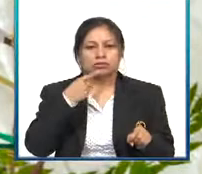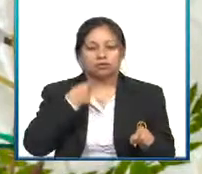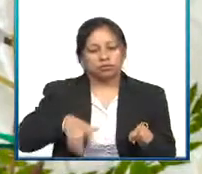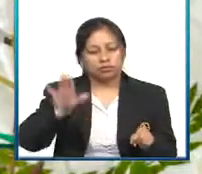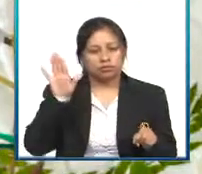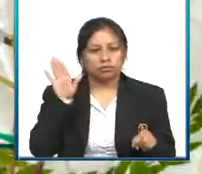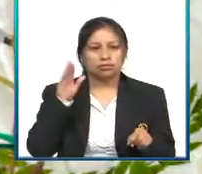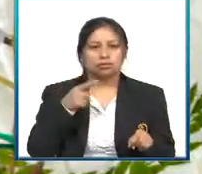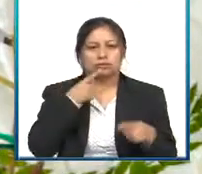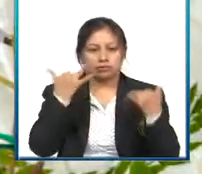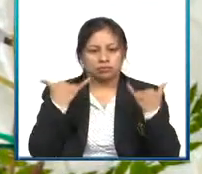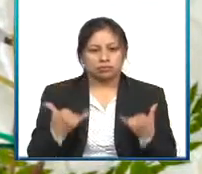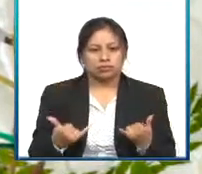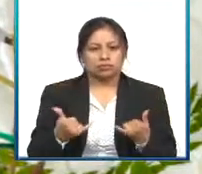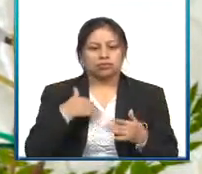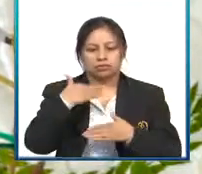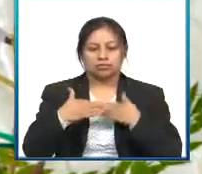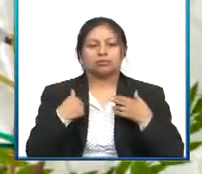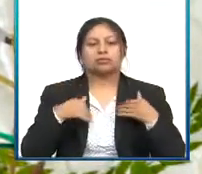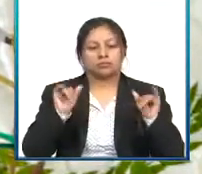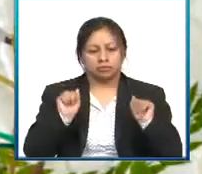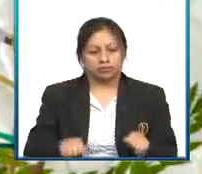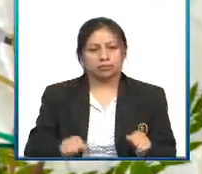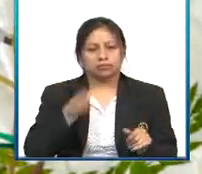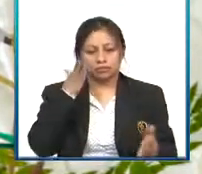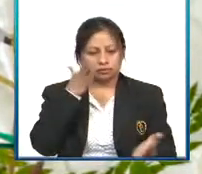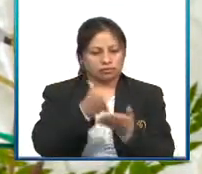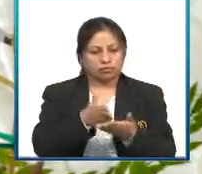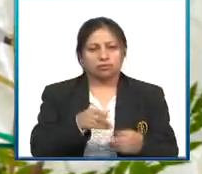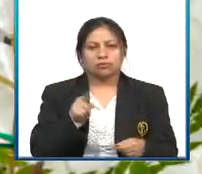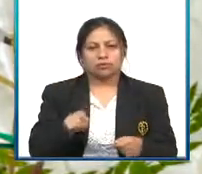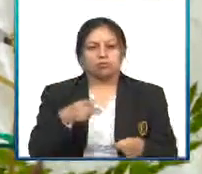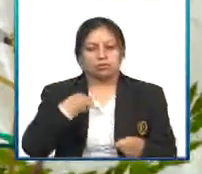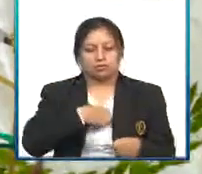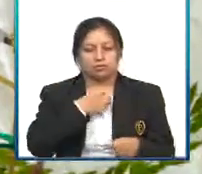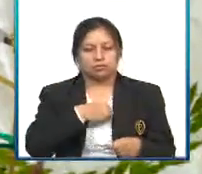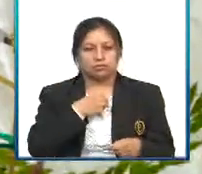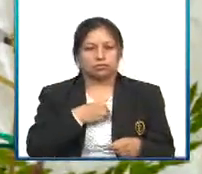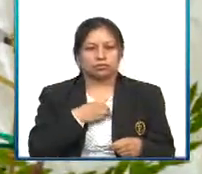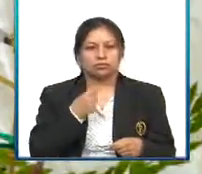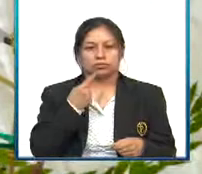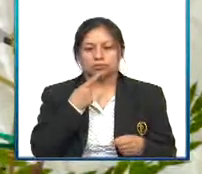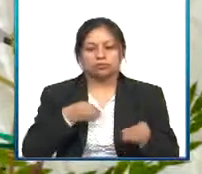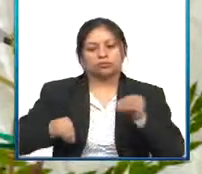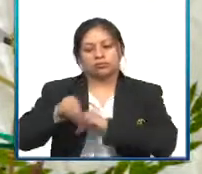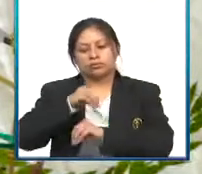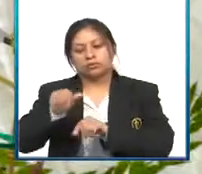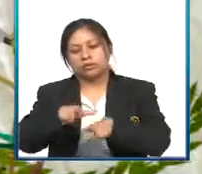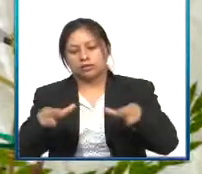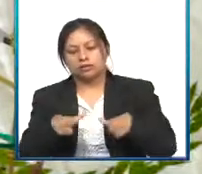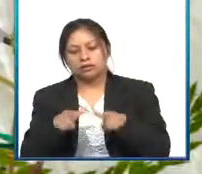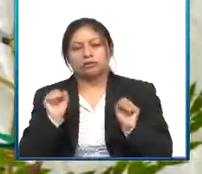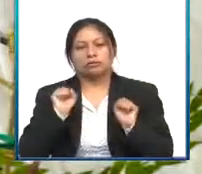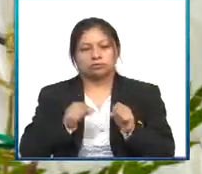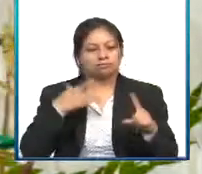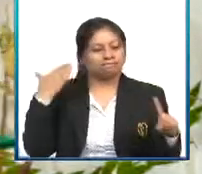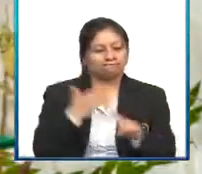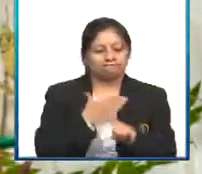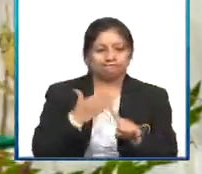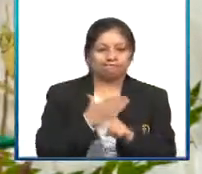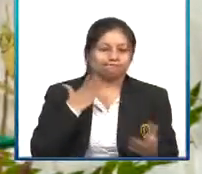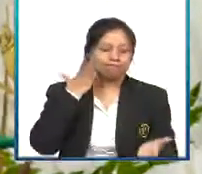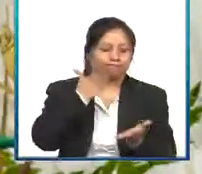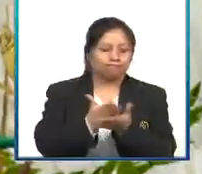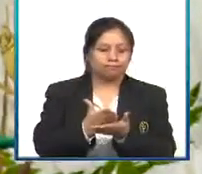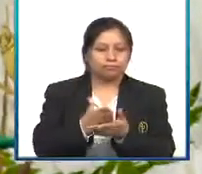su obligación, ya que esas plazas son existentes, están ahí, pero los maestros han sido reubicados en otros lugares por la problemática de